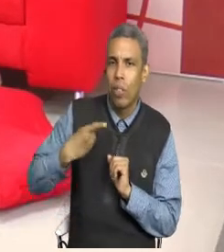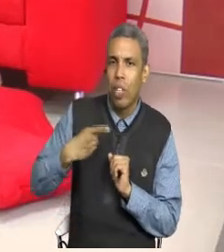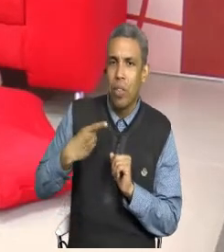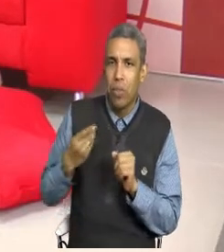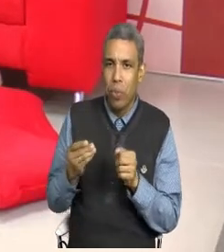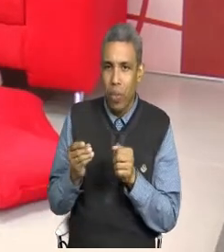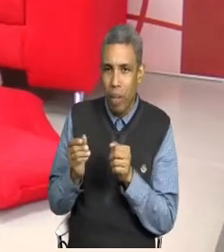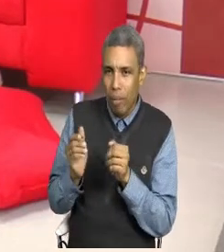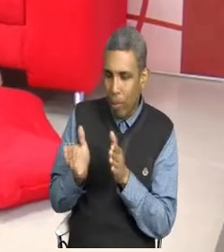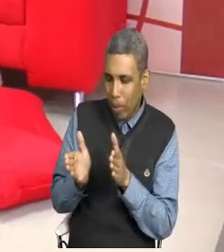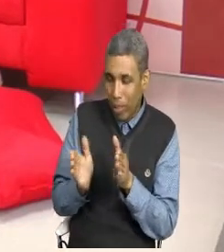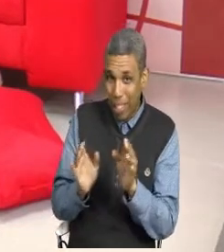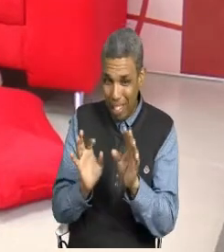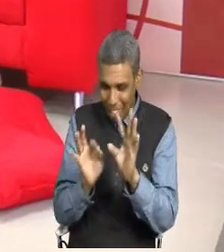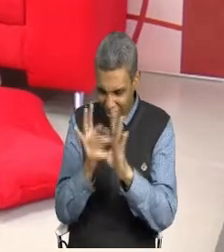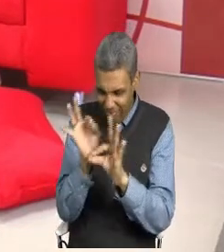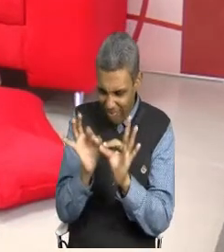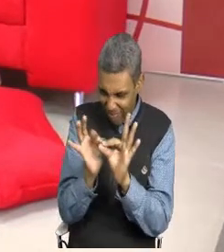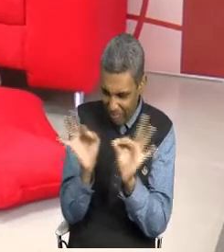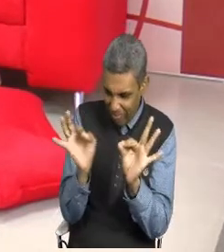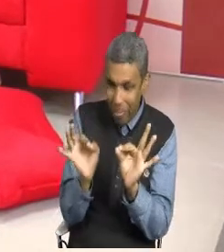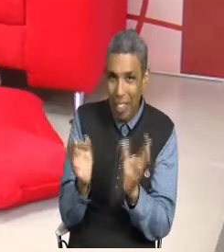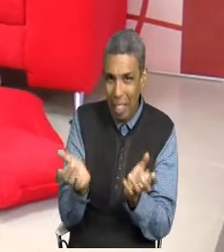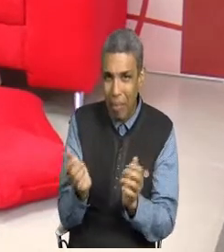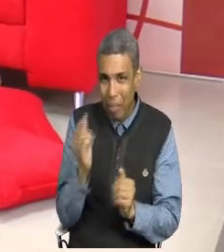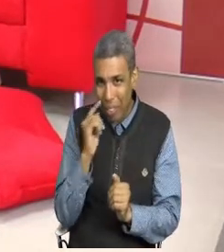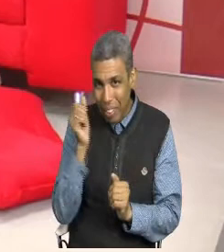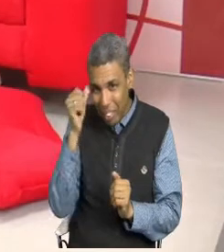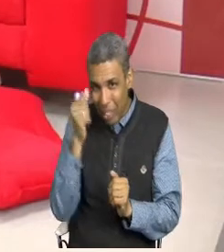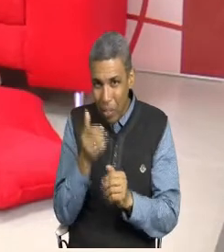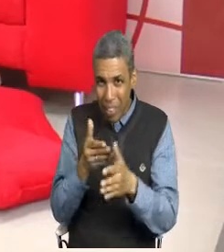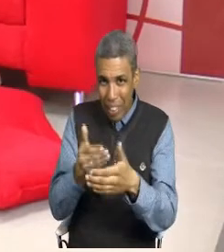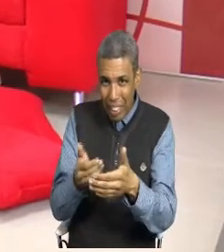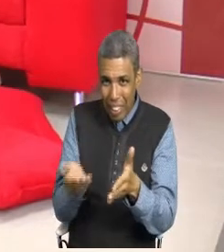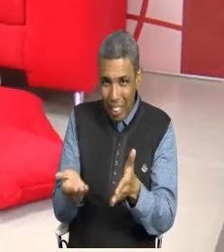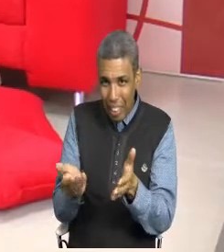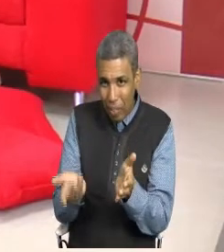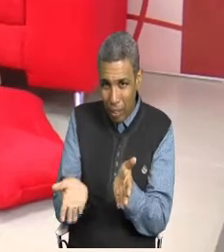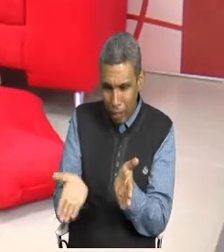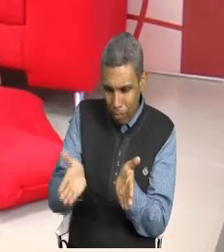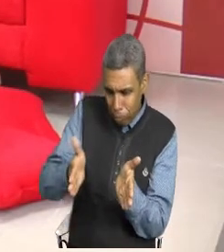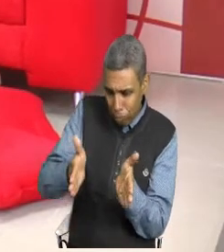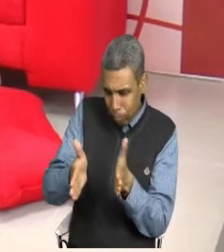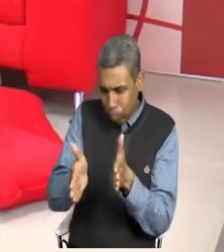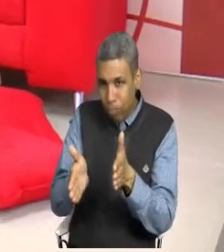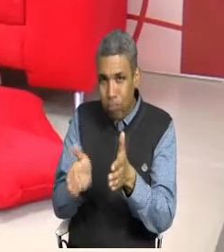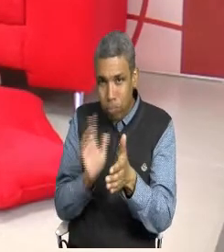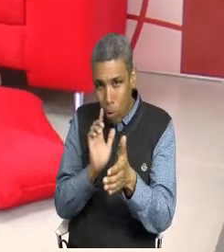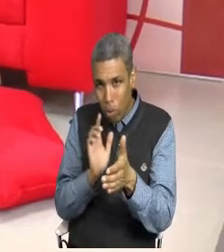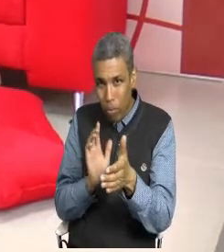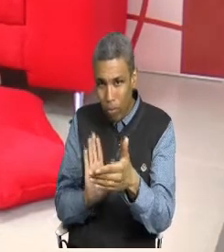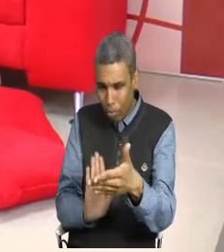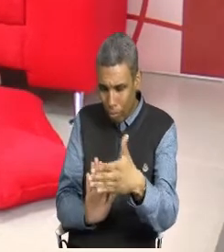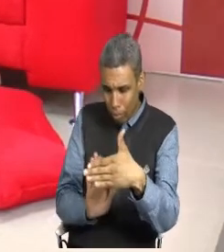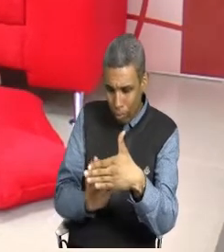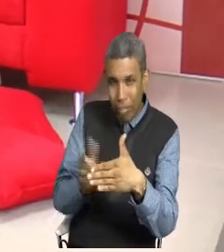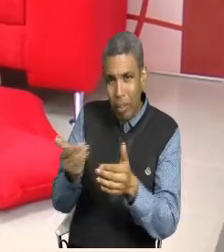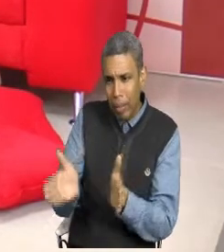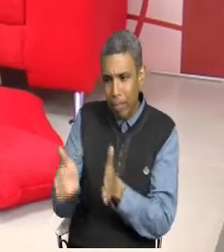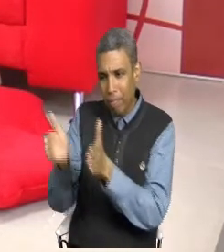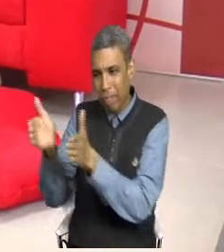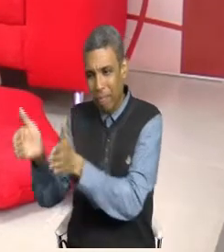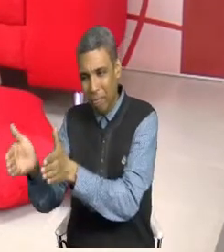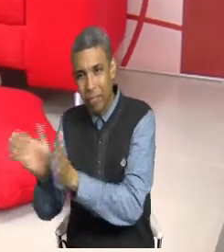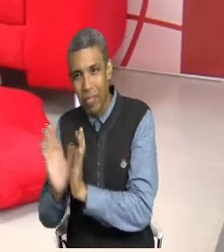cajita bonita en cartón. En estos momentos ya los estamos viendo en guacales, estamos viendo pues que la madera, la forma artesanal se está